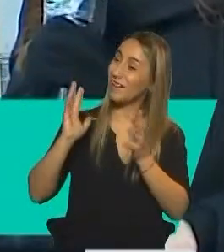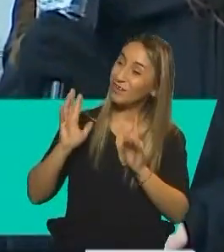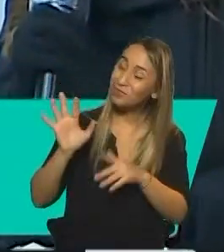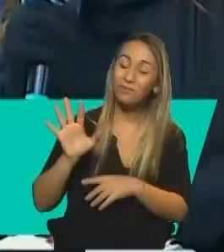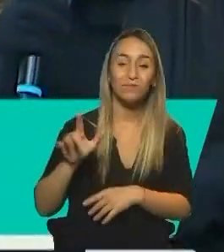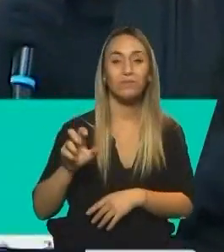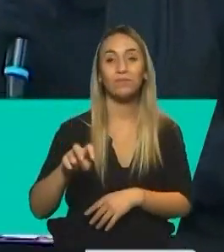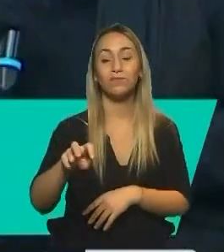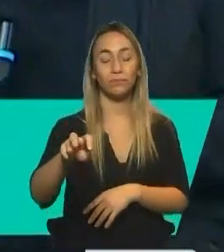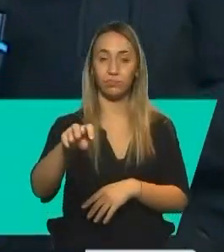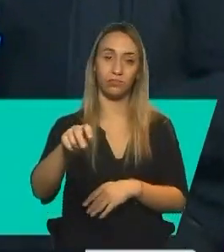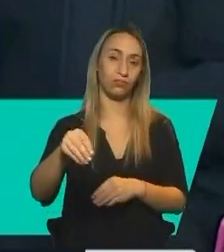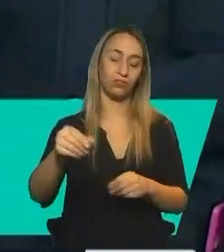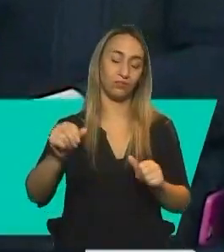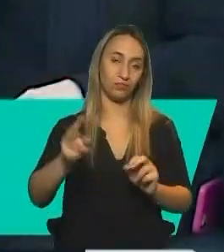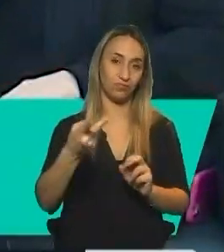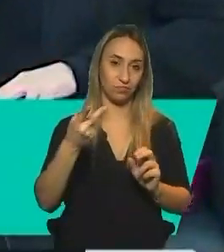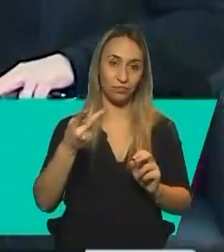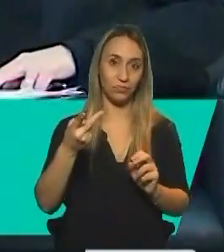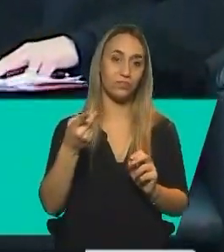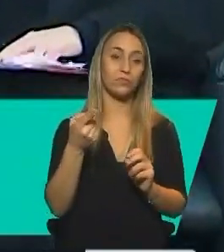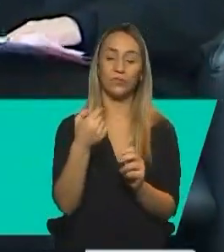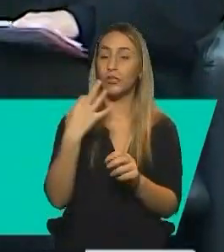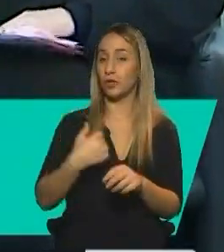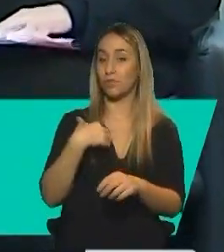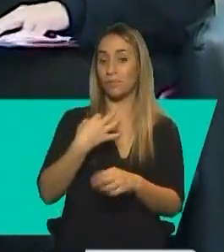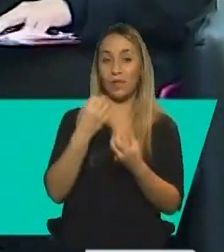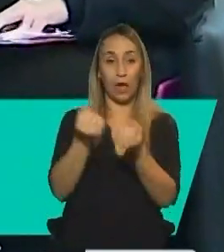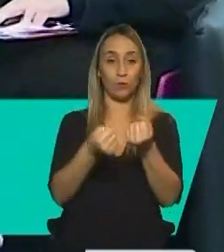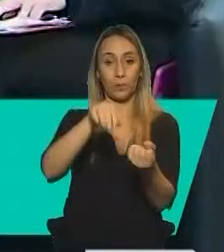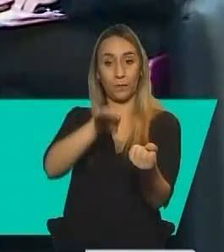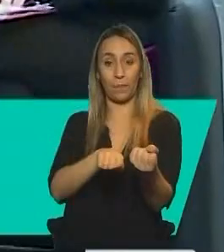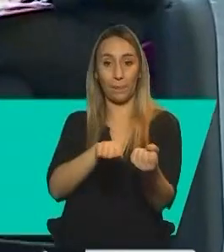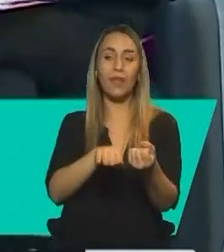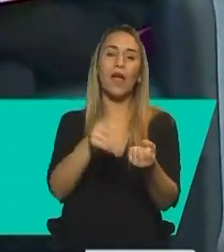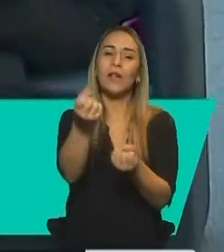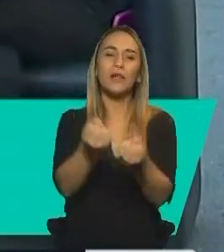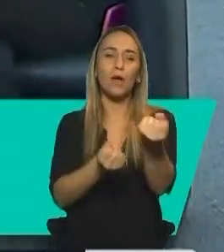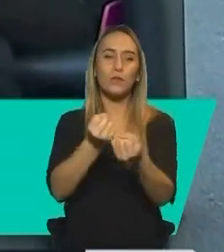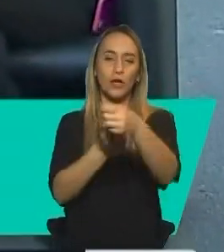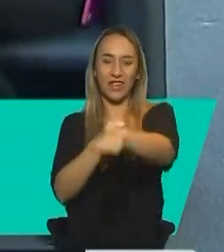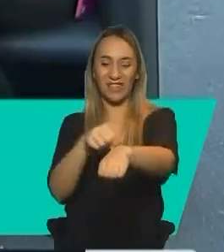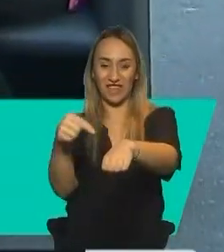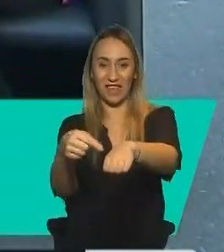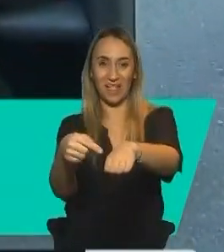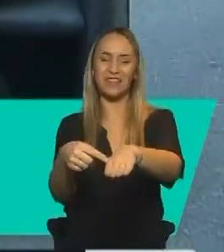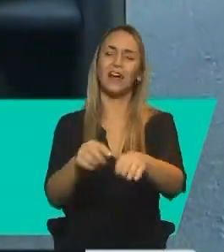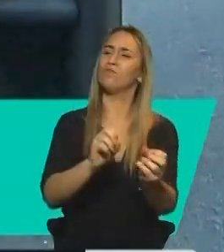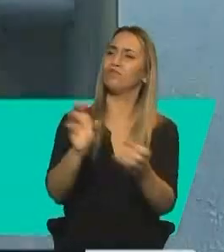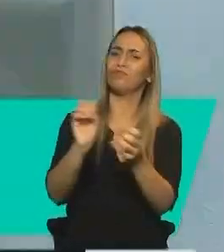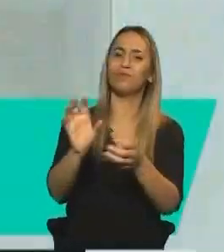Y yo estaba acá estacionado atrás de una camioneta que repartía pan en la